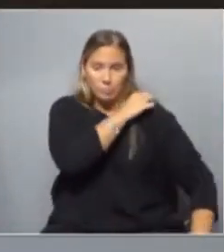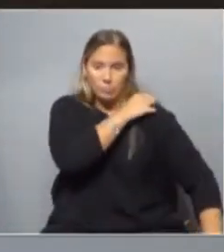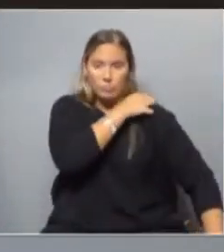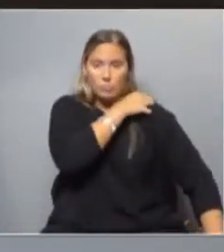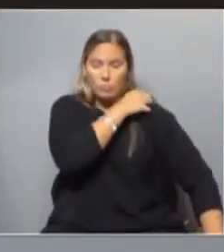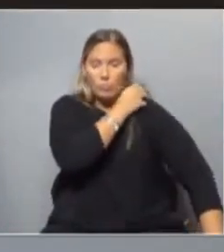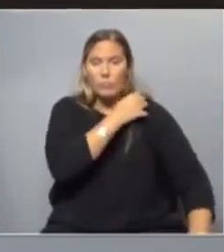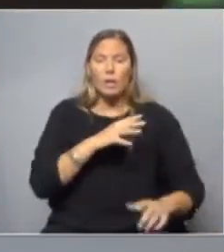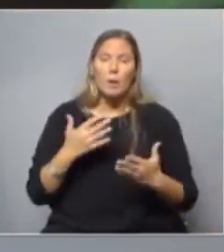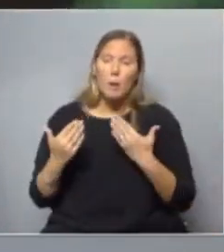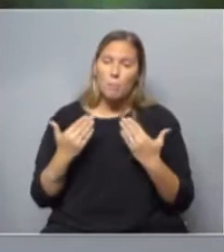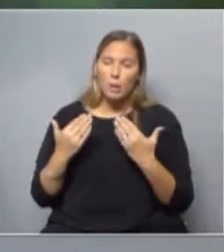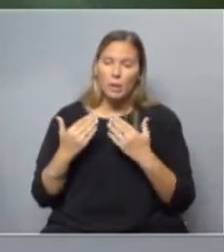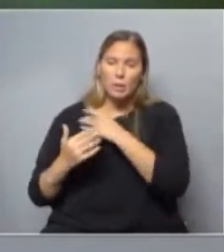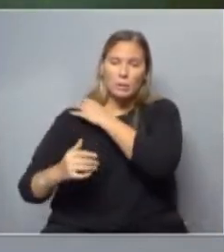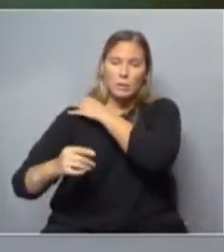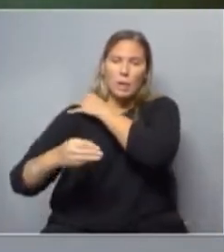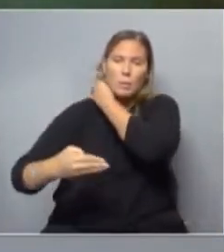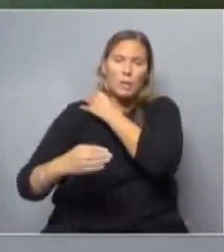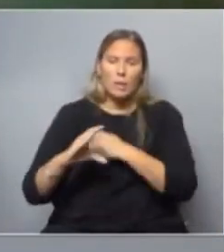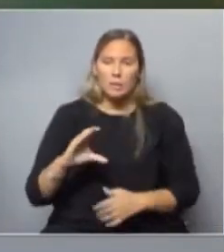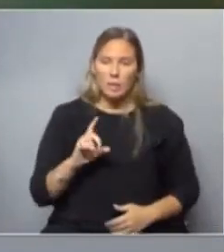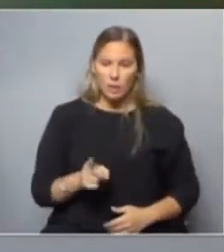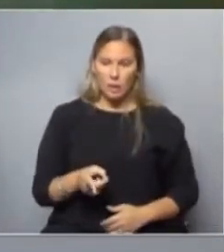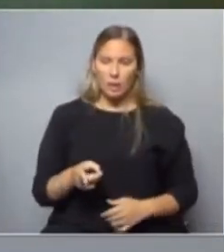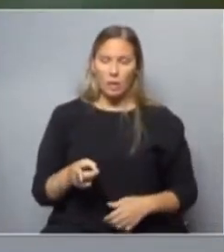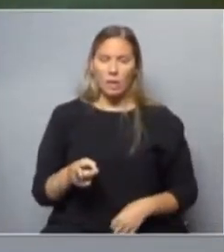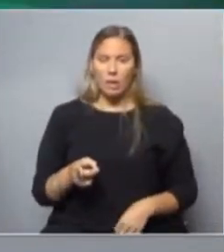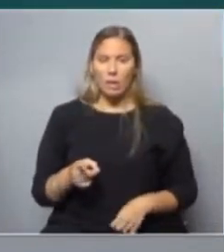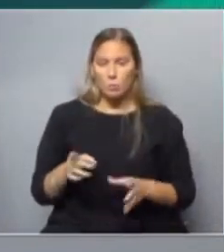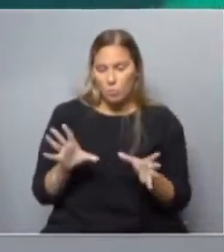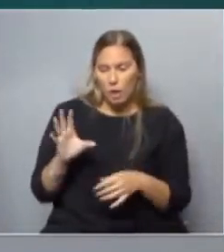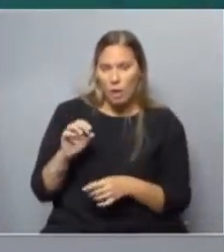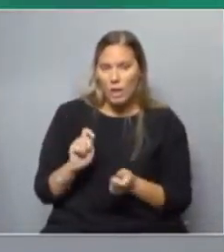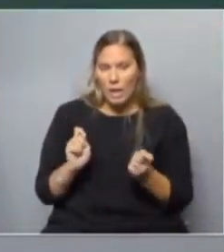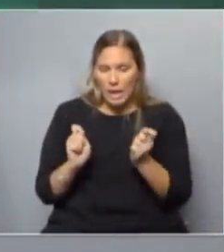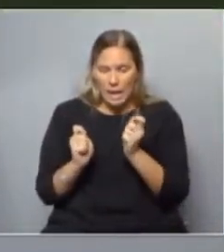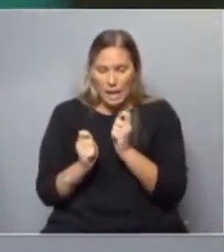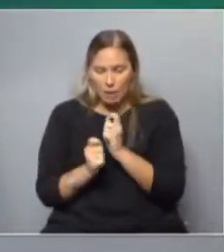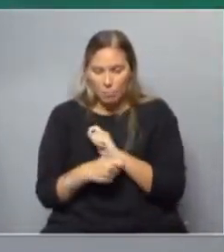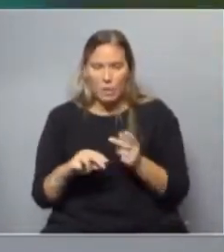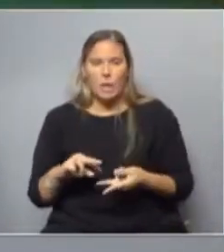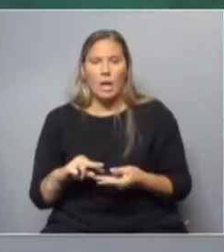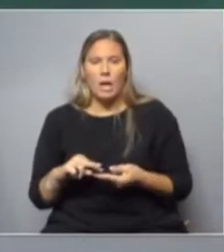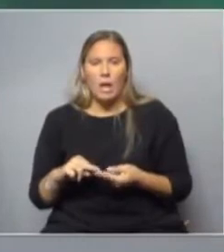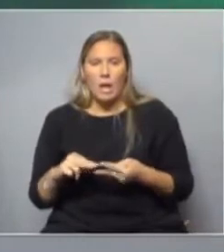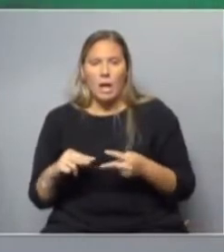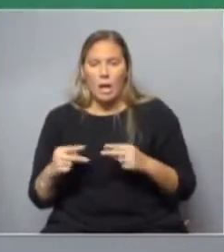basada muy similar a la DSG, porque es una cepa que lo que hacen es modificarla genéticamente como para